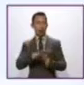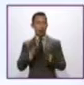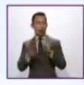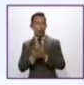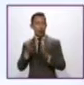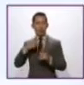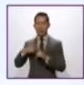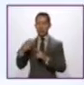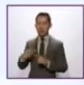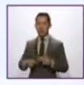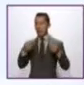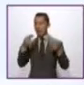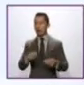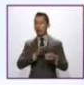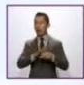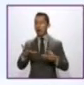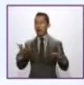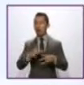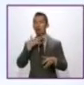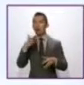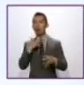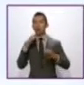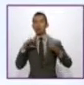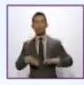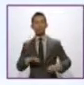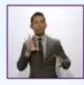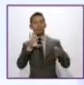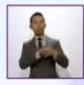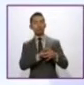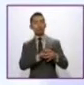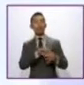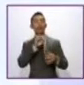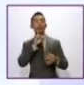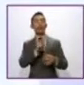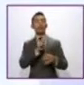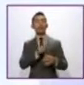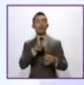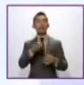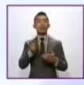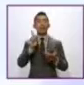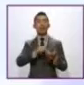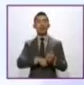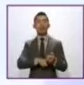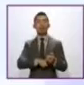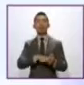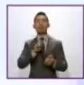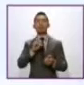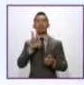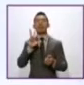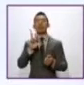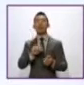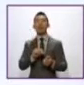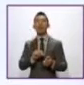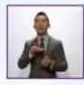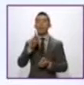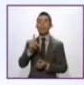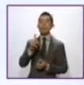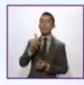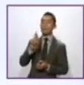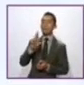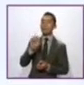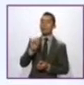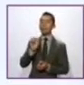que tenga que ver con corrupción no prescriban. Pediré la no prescripción